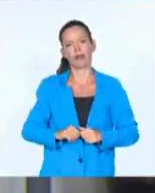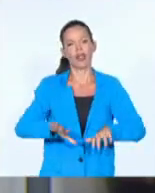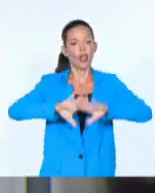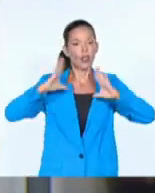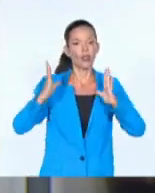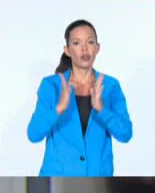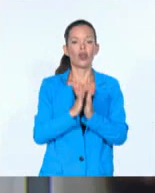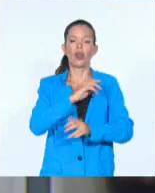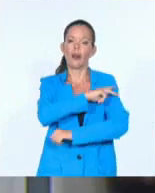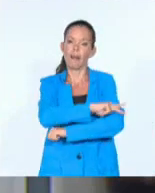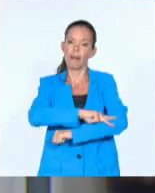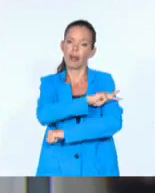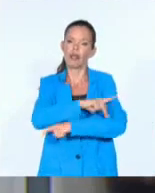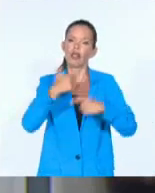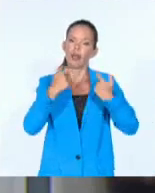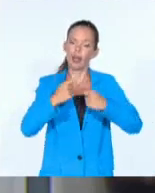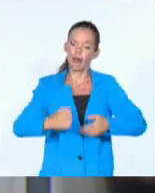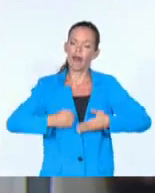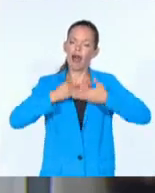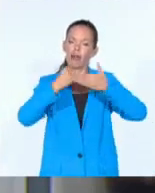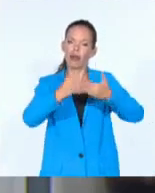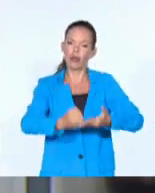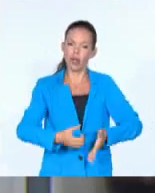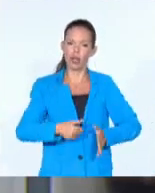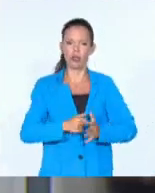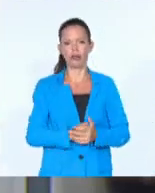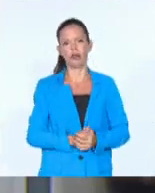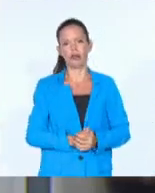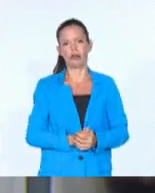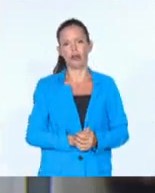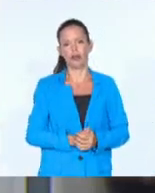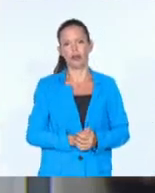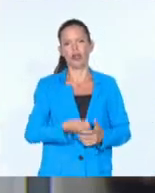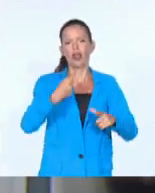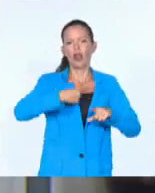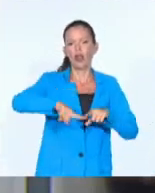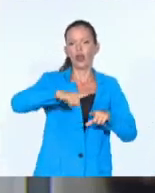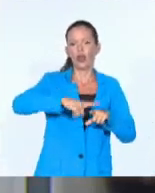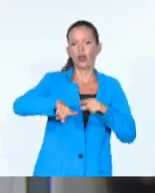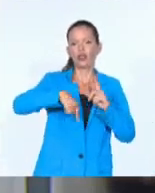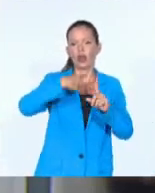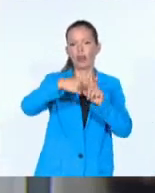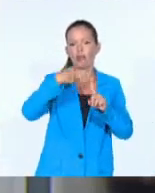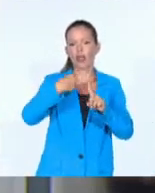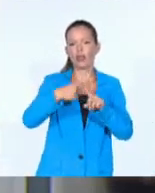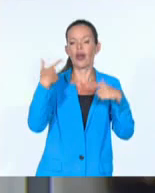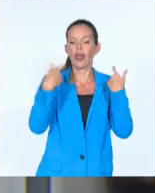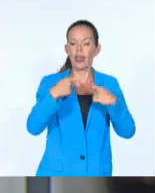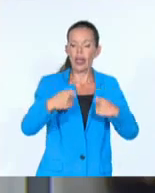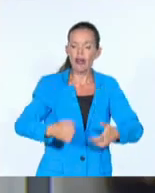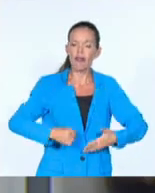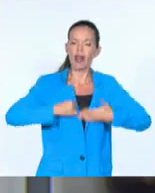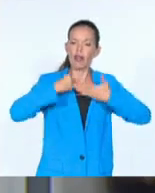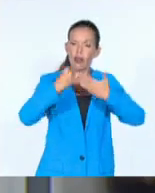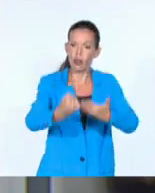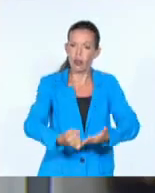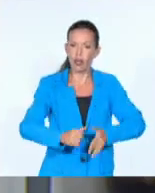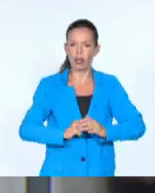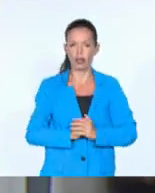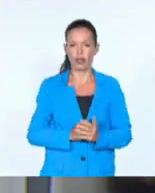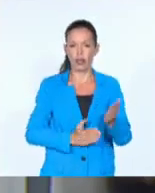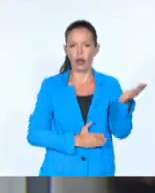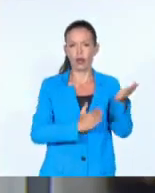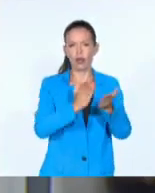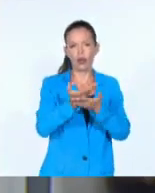en lo que está a su alcance los beneficios deben ser universalmente accesibles para todos para avanzar por ese camino